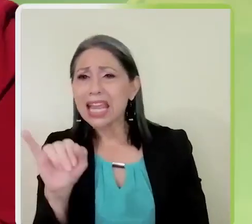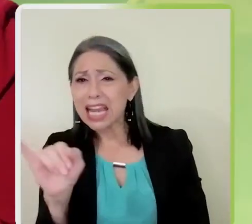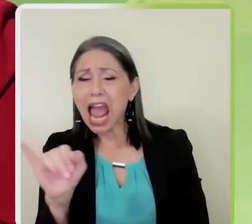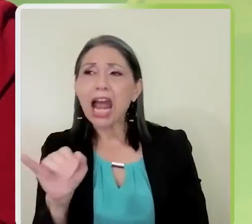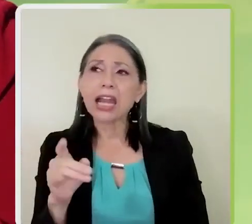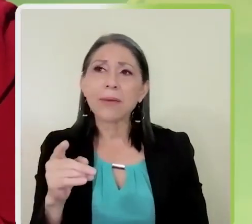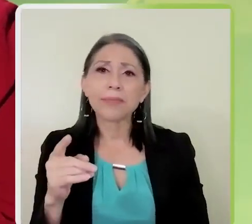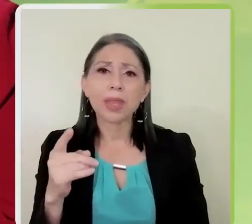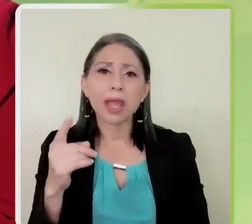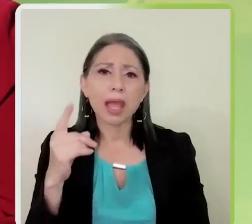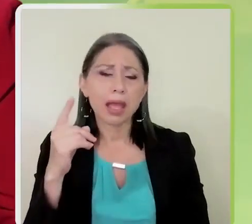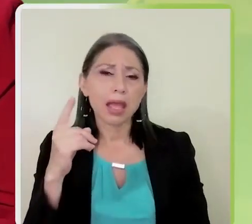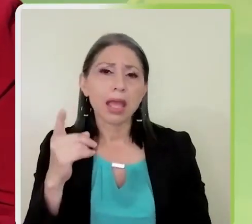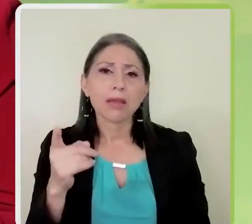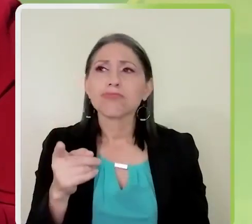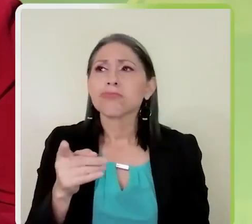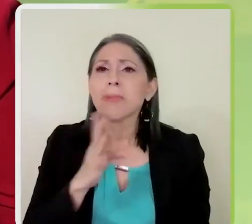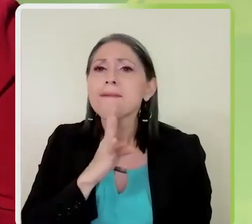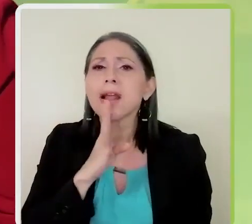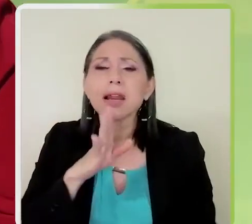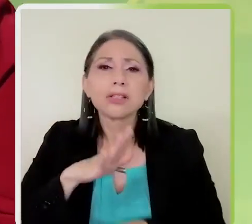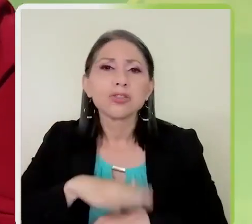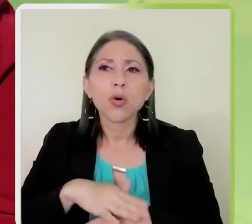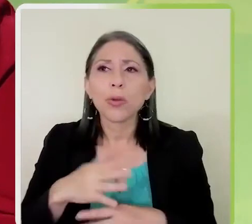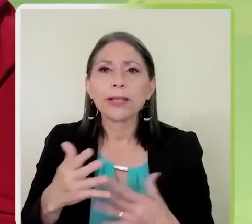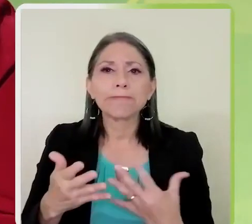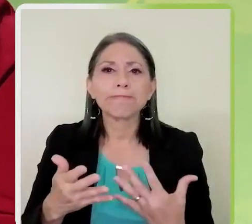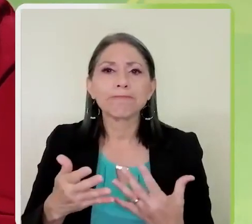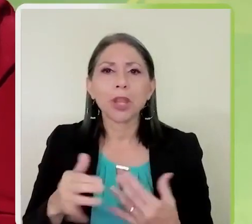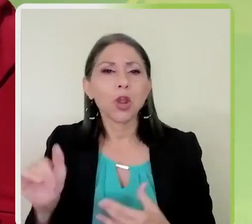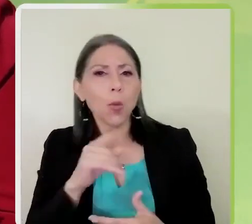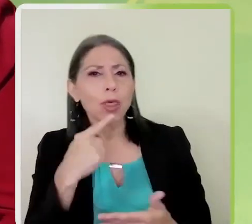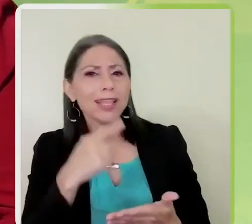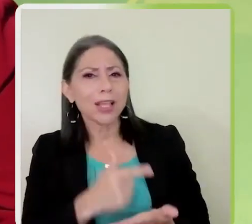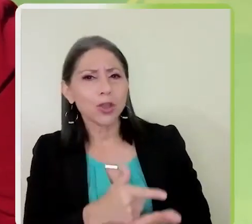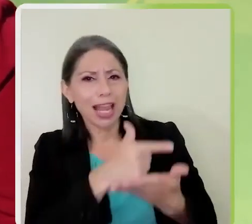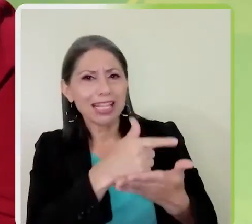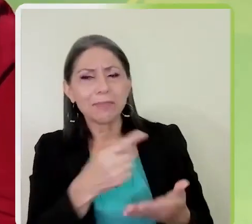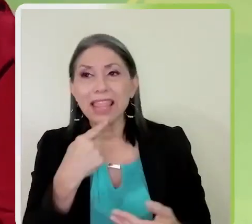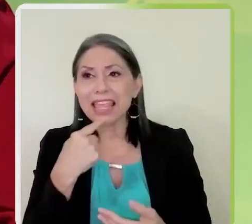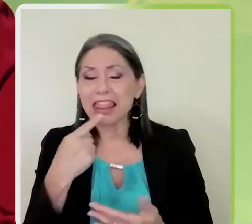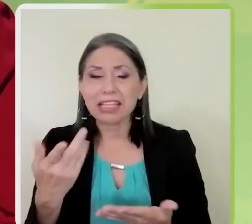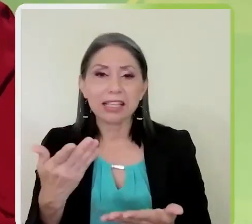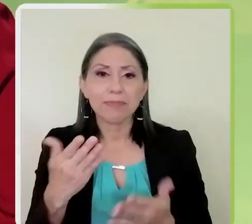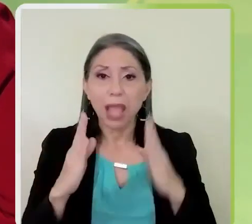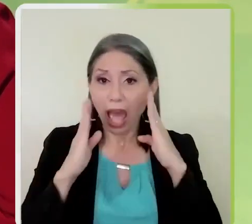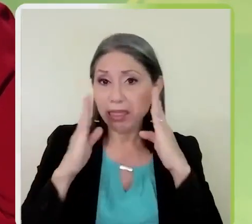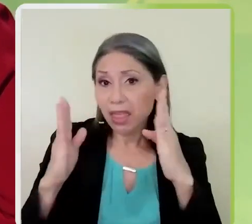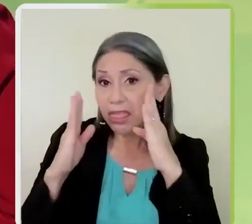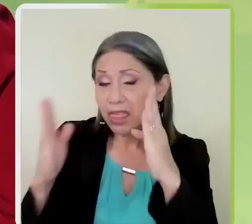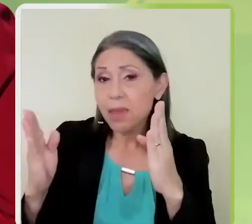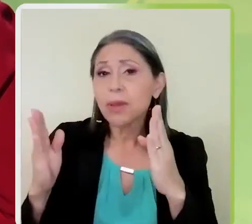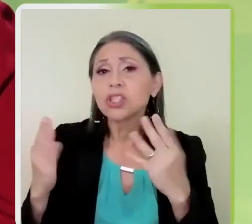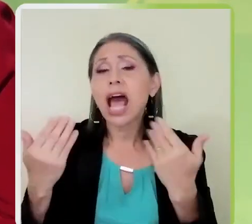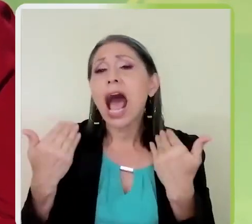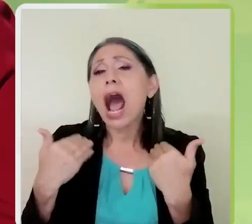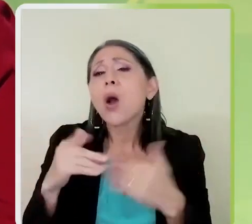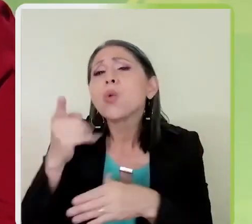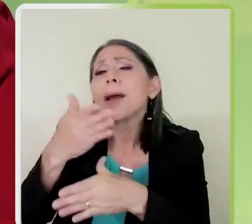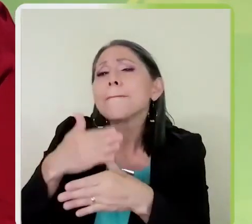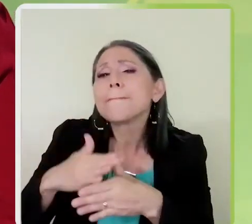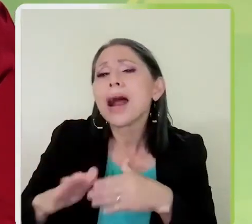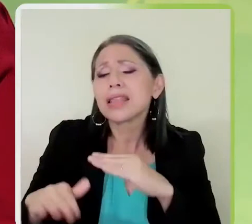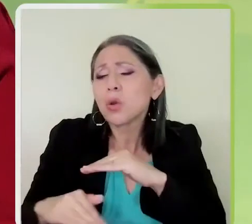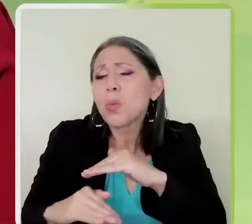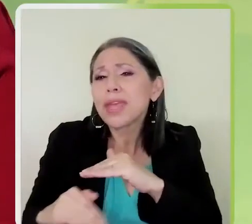especial, que nos dice doña Lisbeth, bueno, atendimos a un mínimo de las personas que lo